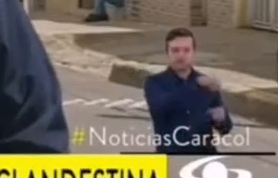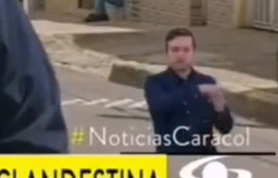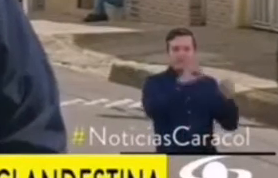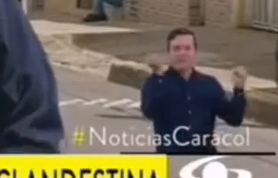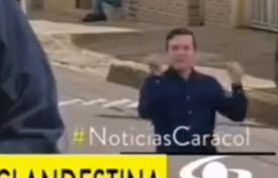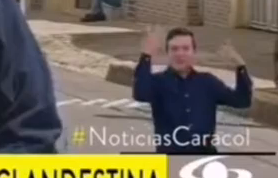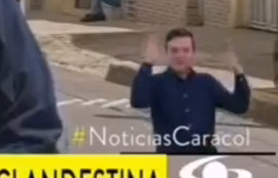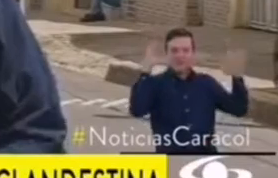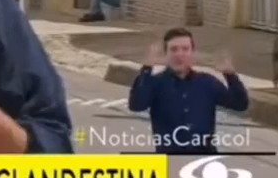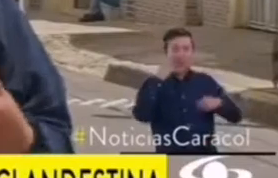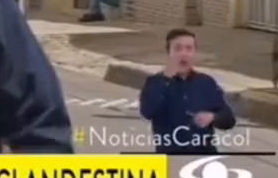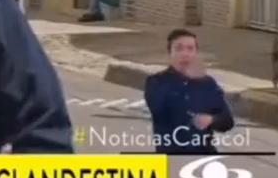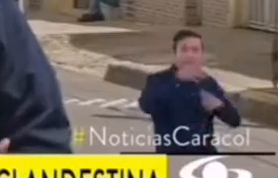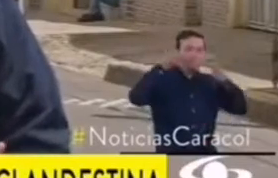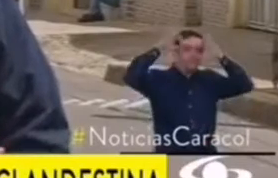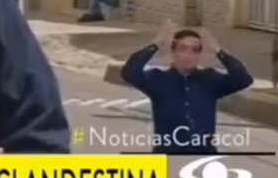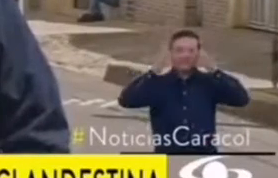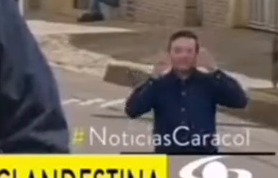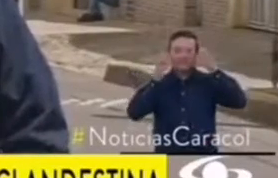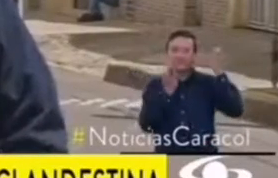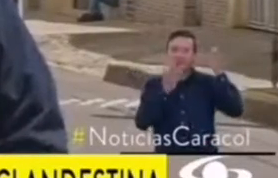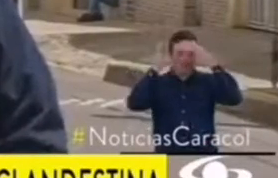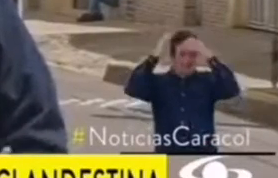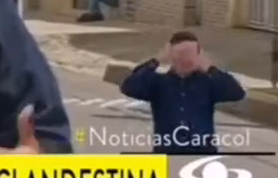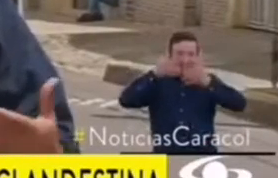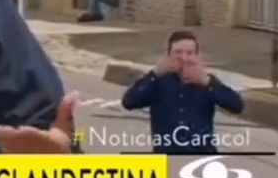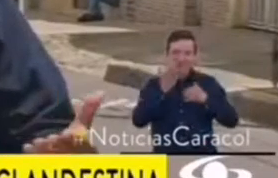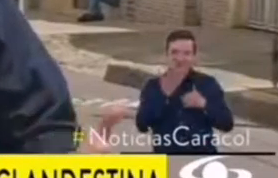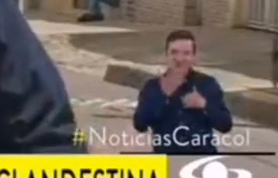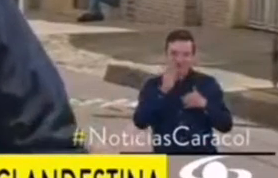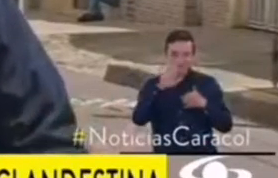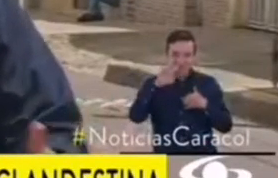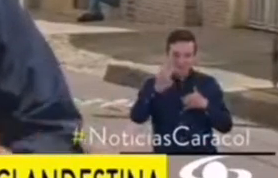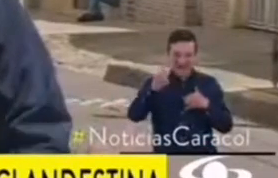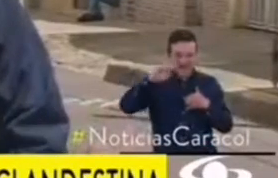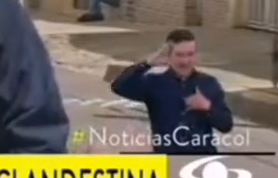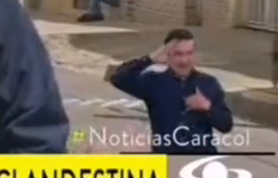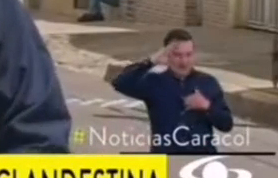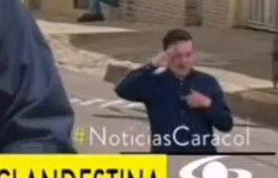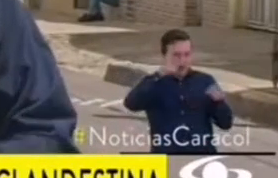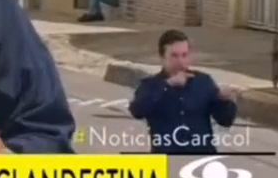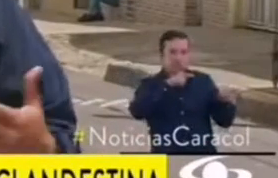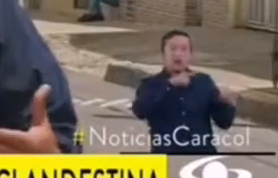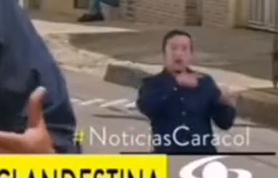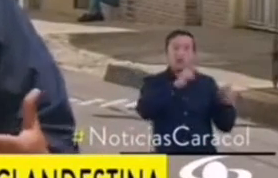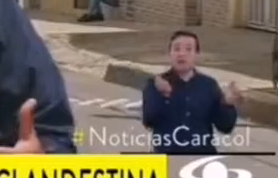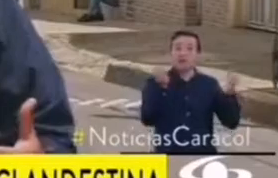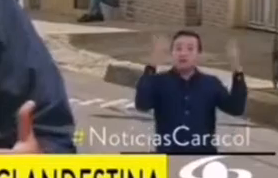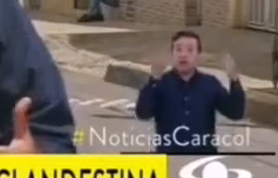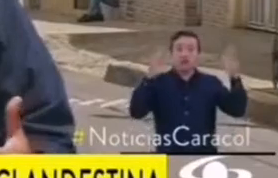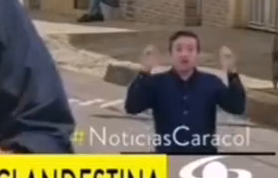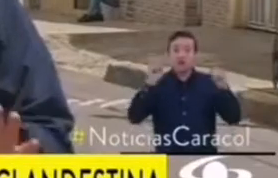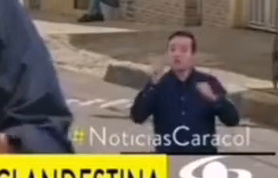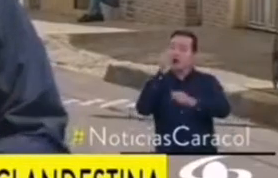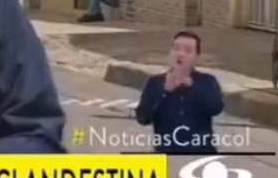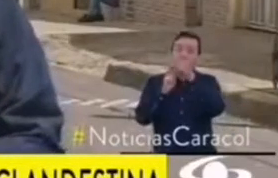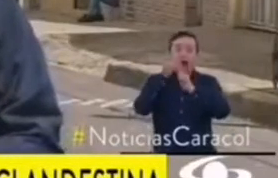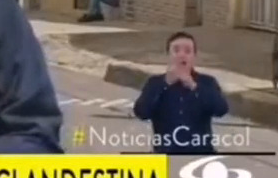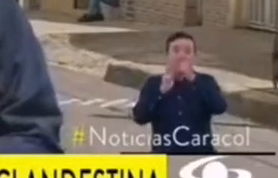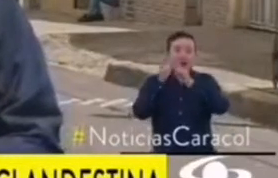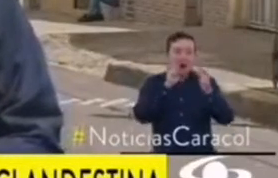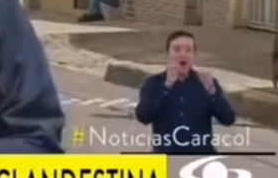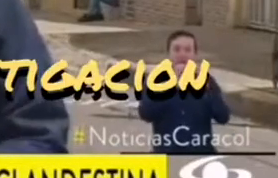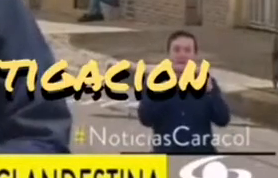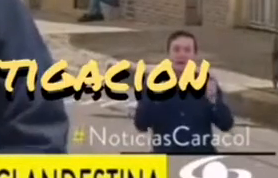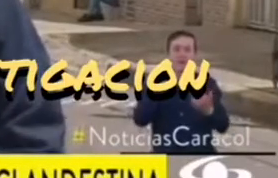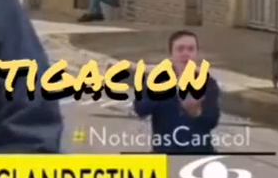los cascos de policía, también estaban aparentemente uniformados, estaban en fiesta, tomando licor y con música a todo volumen. El comandante de la